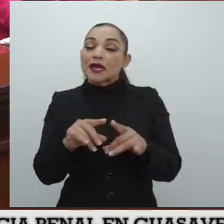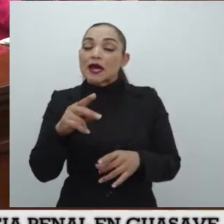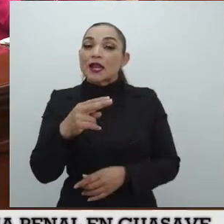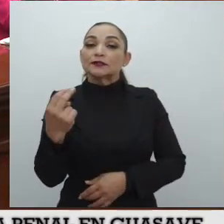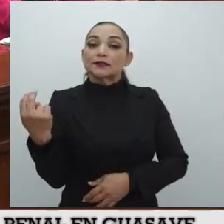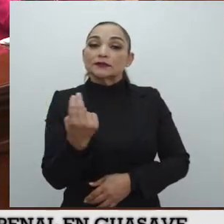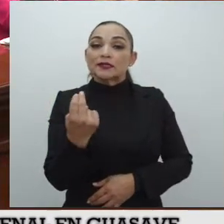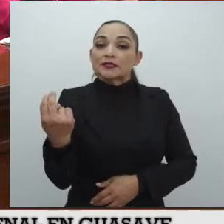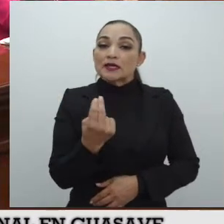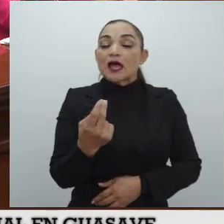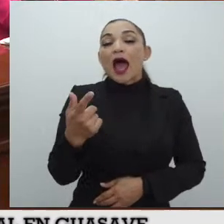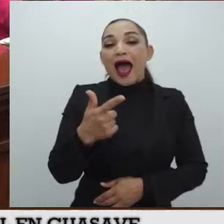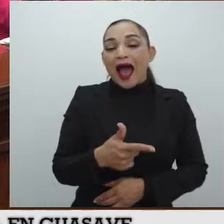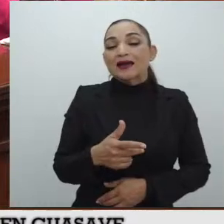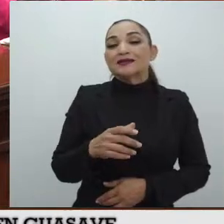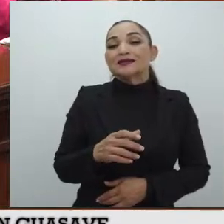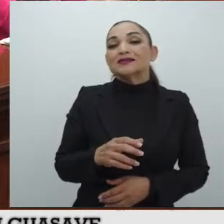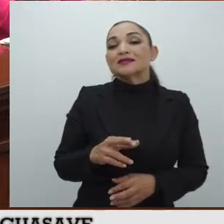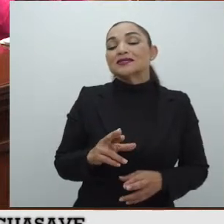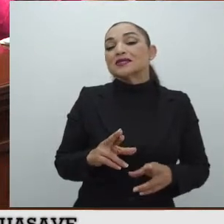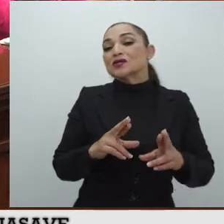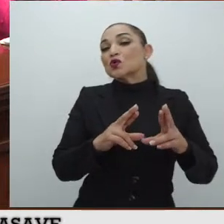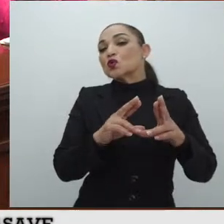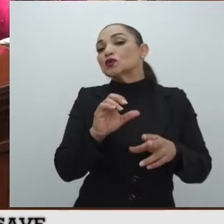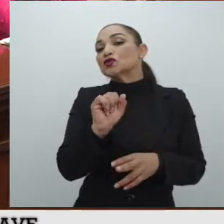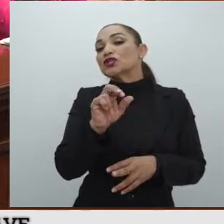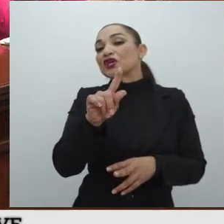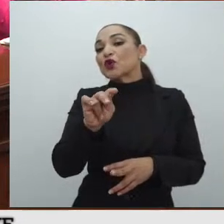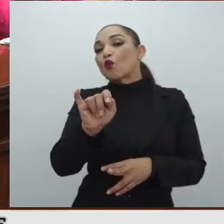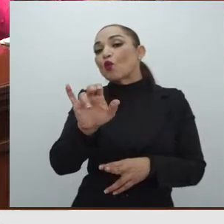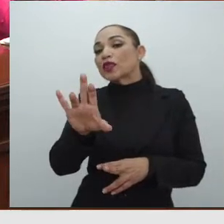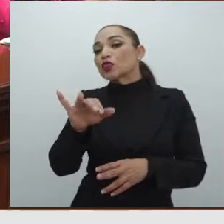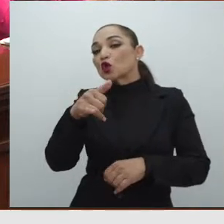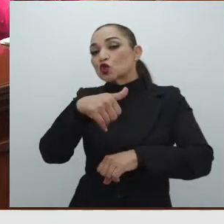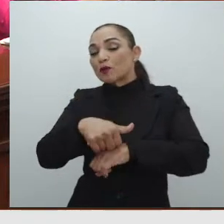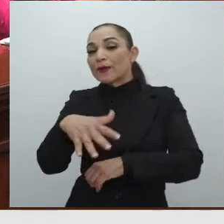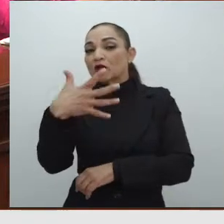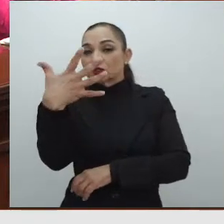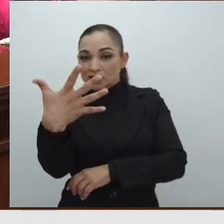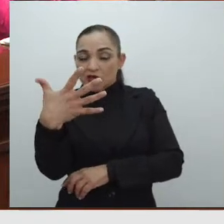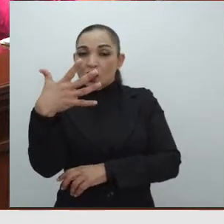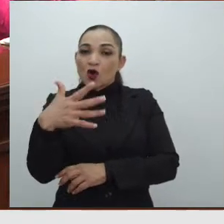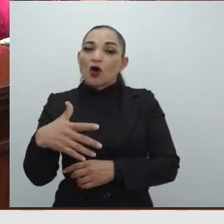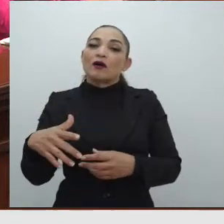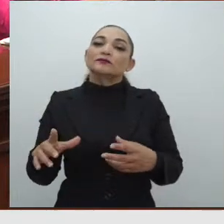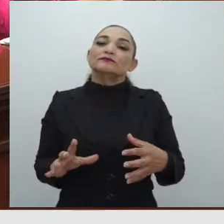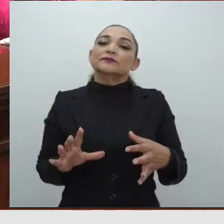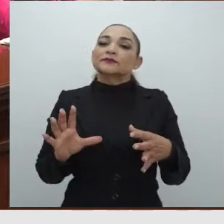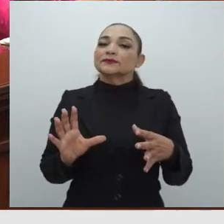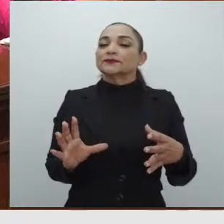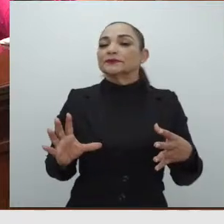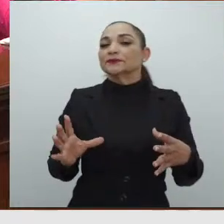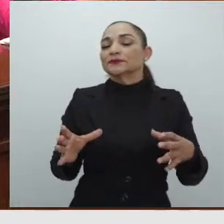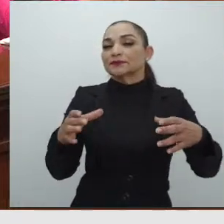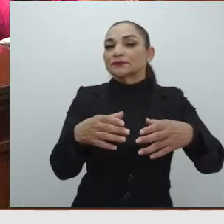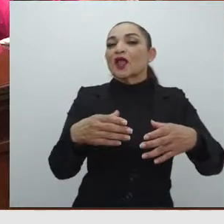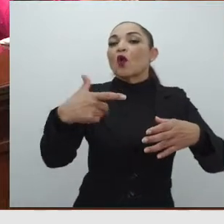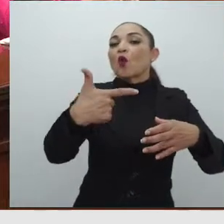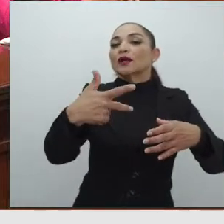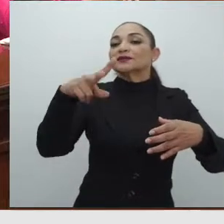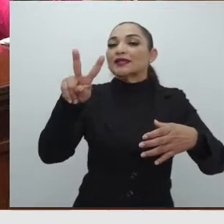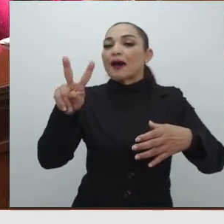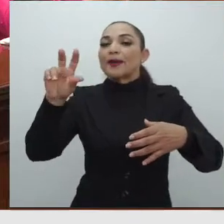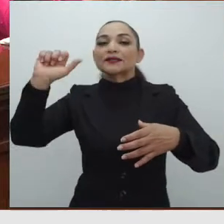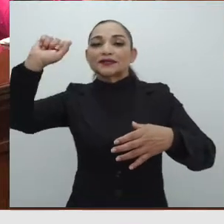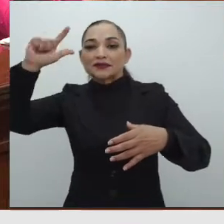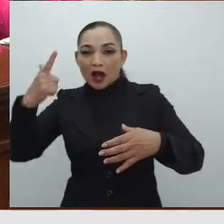un circuito judicial número 5 que abarcaría los municipios de Guasave y Sinaloa municipio, ya que solo